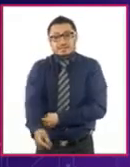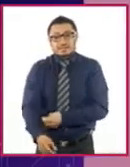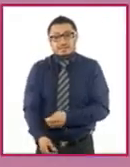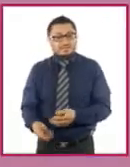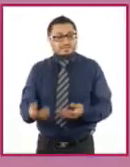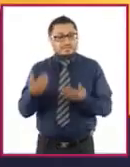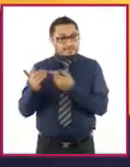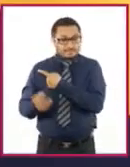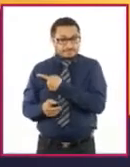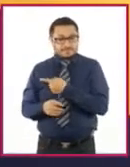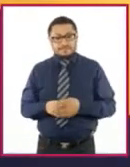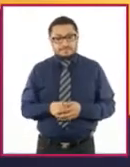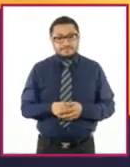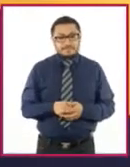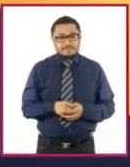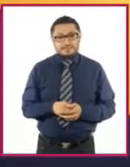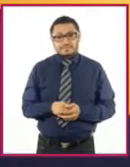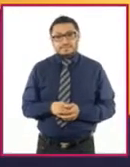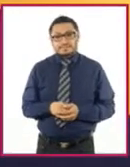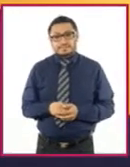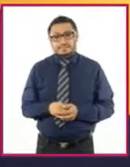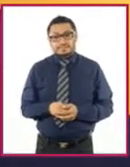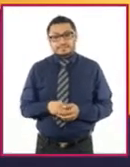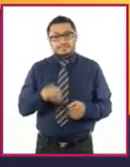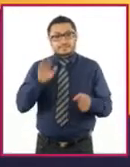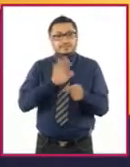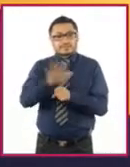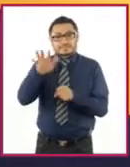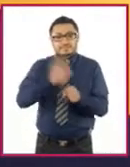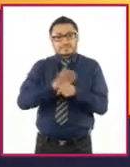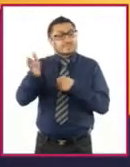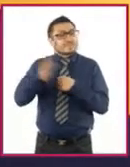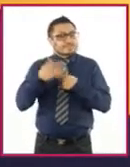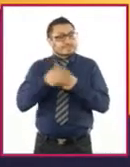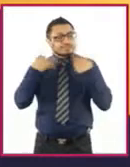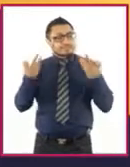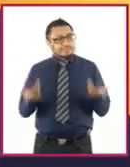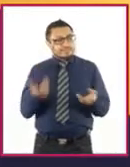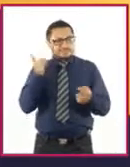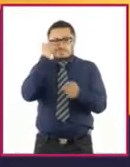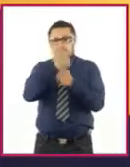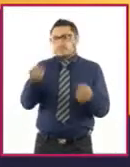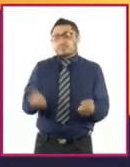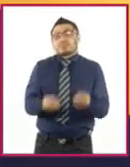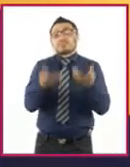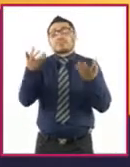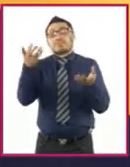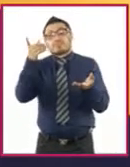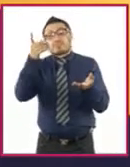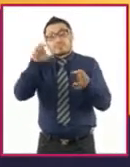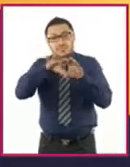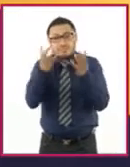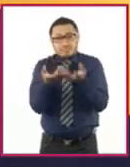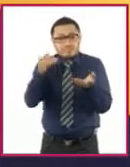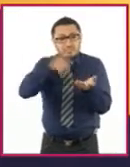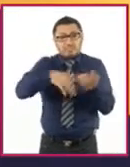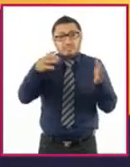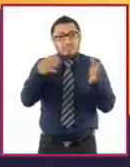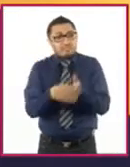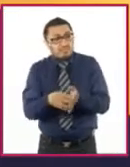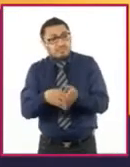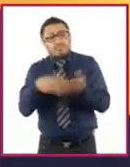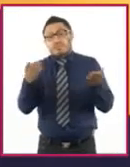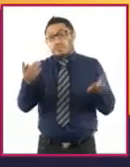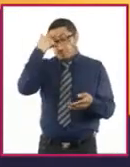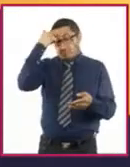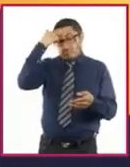hicimos. ¿Cuál sería el siguiente paso para saber cuántas pelotas hay en cada caja y saber